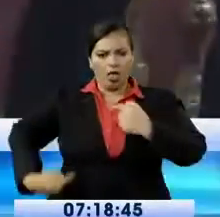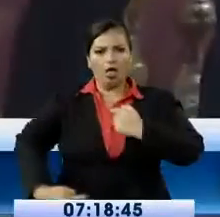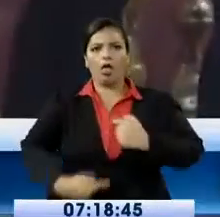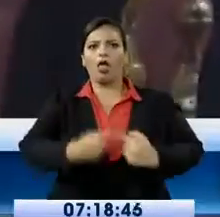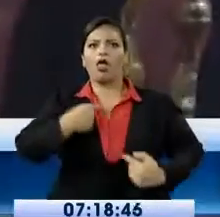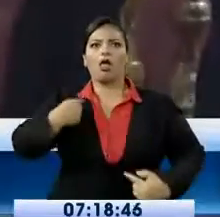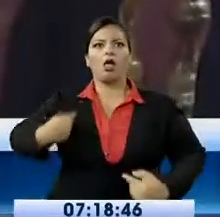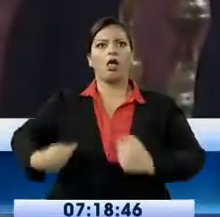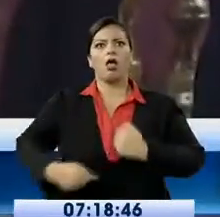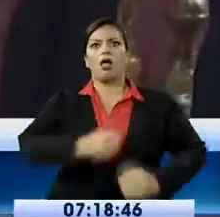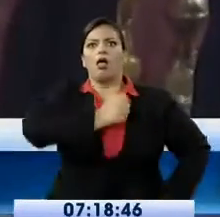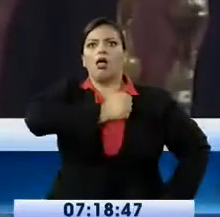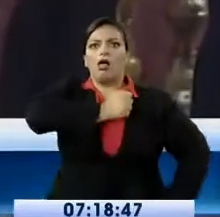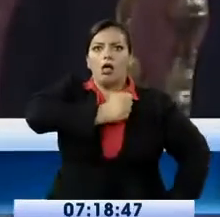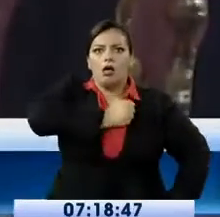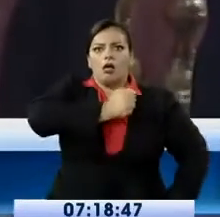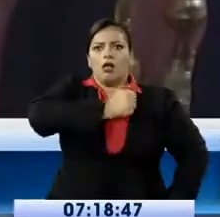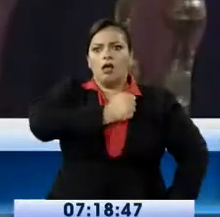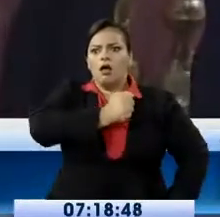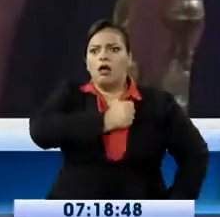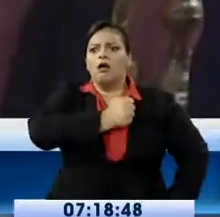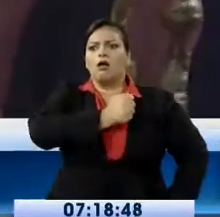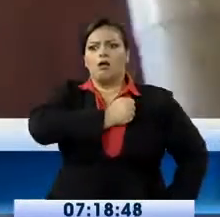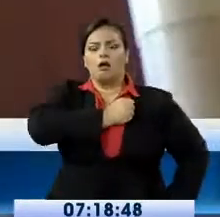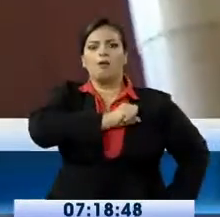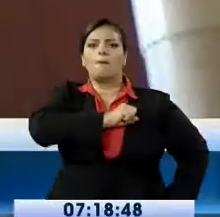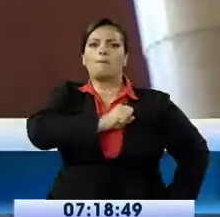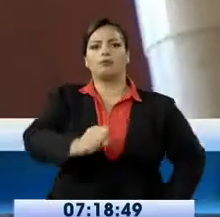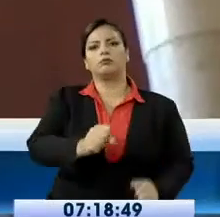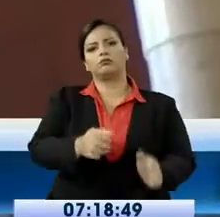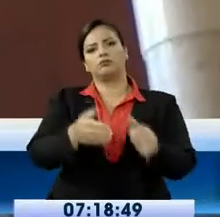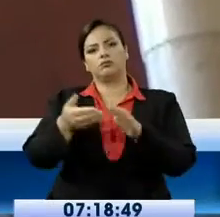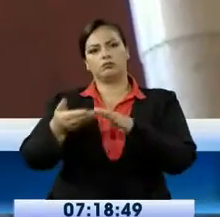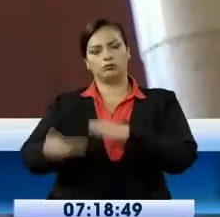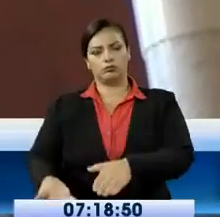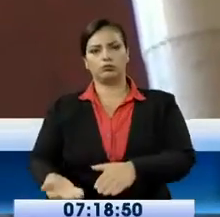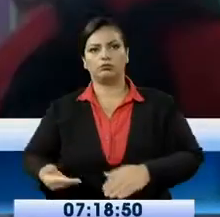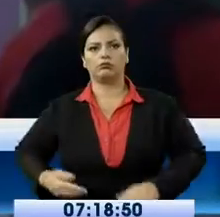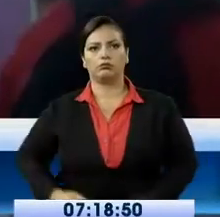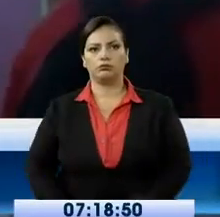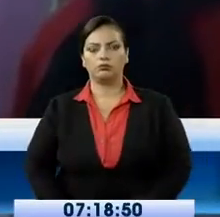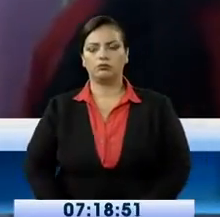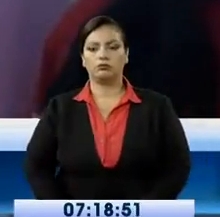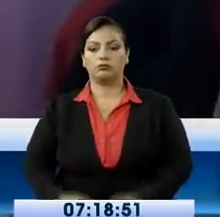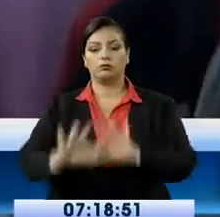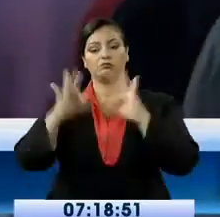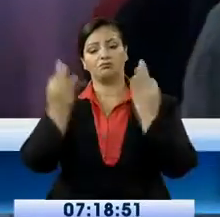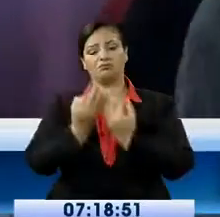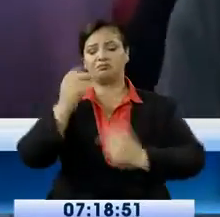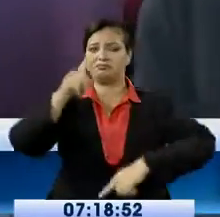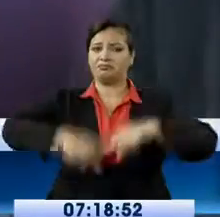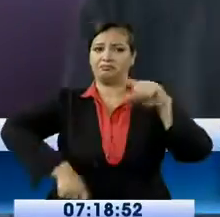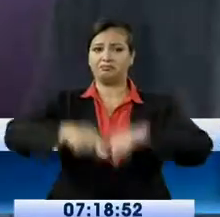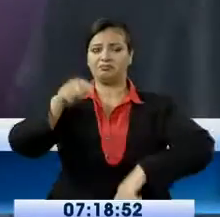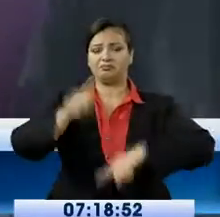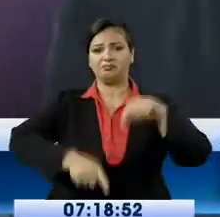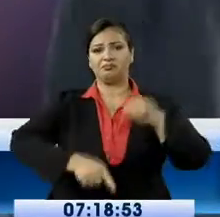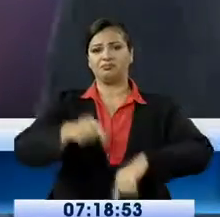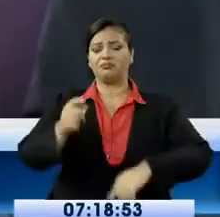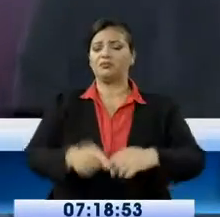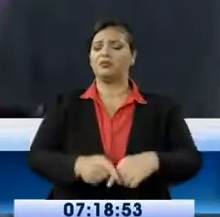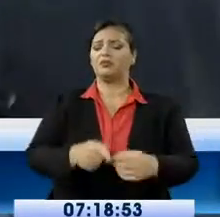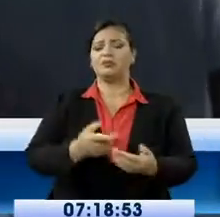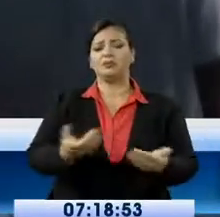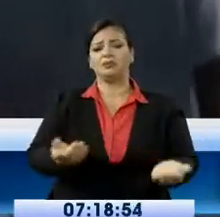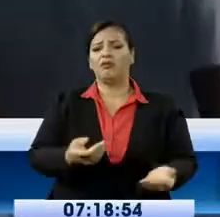finalmente la cardíaca, pues terminara en una parálisis, un espasmo y finalmente en un paro. Familiares y amigos de la joven estudiante de psicología clínica